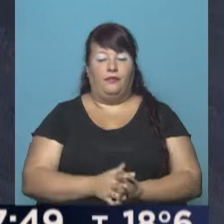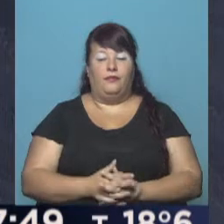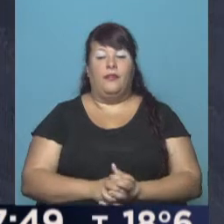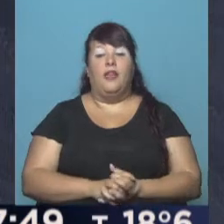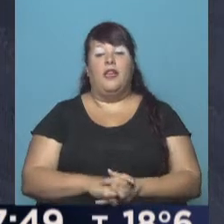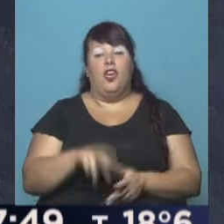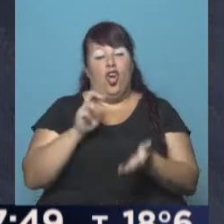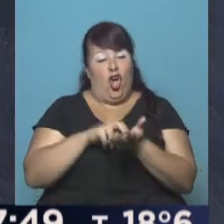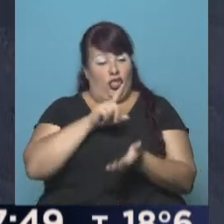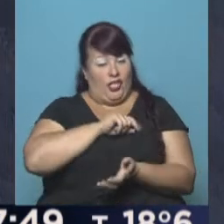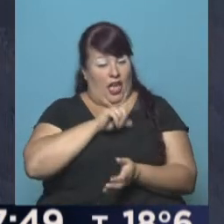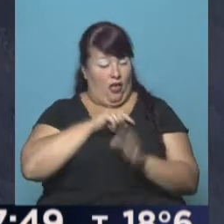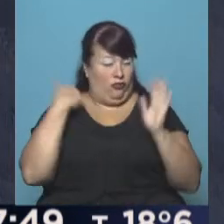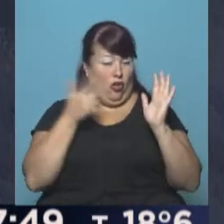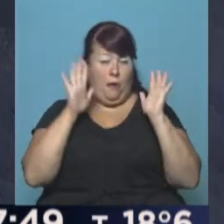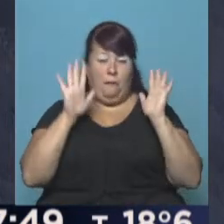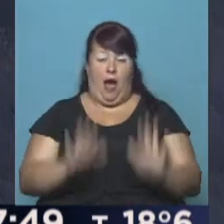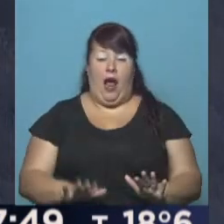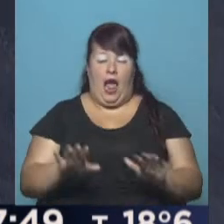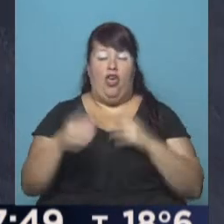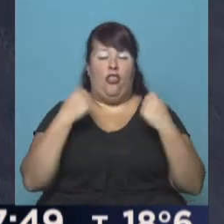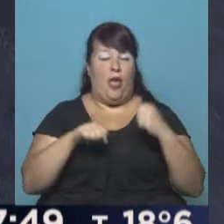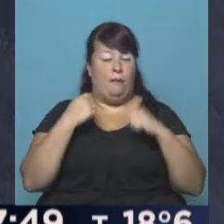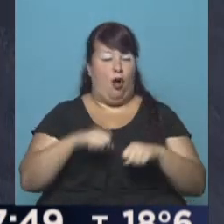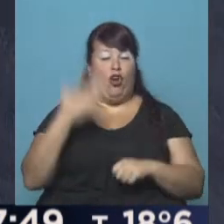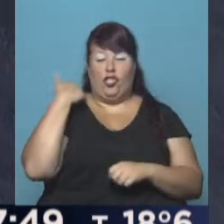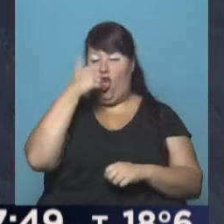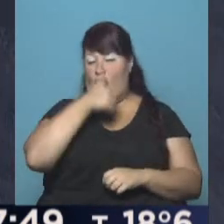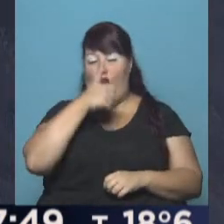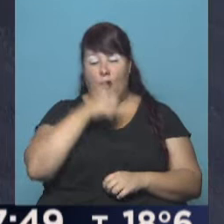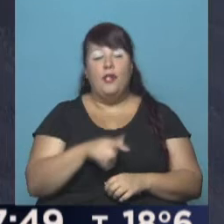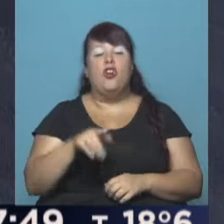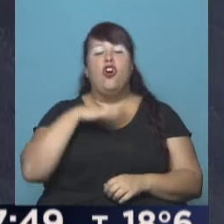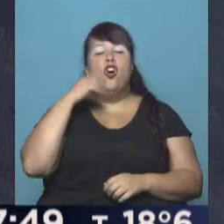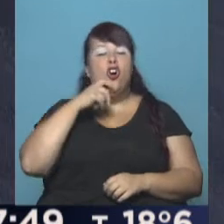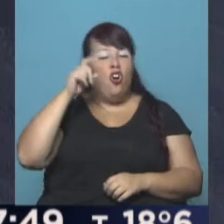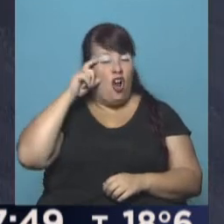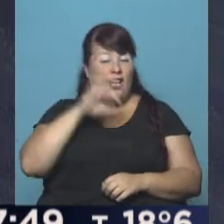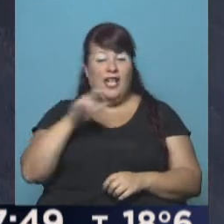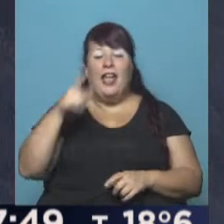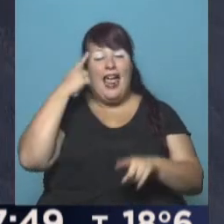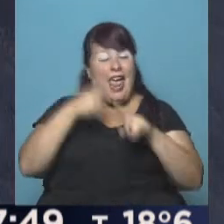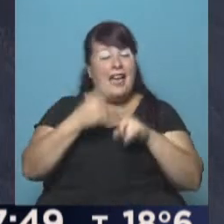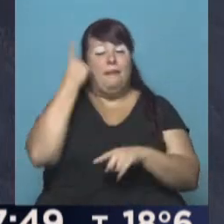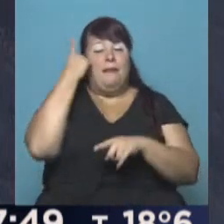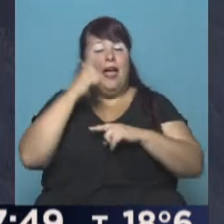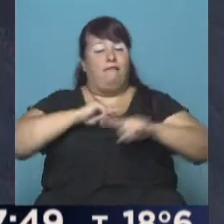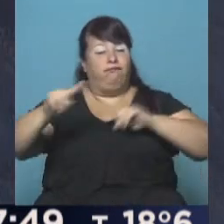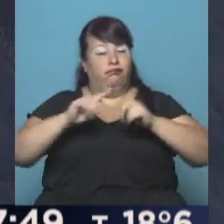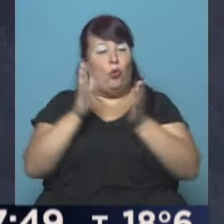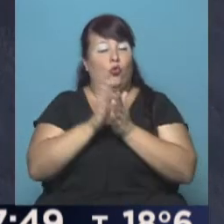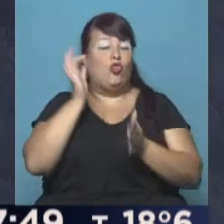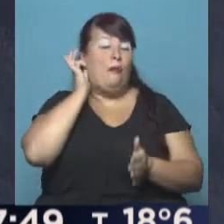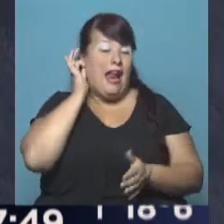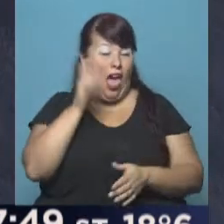noticia dolorosa que se acudió al deporte en el día domingo jorge cysterpiller que había sido el primer representante que tuvo diego